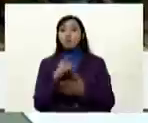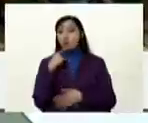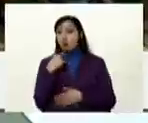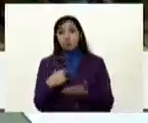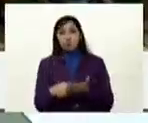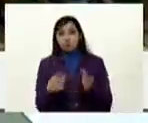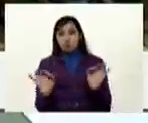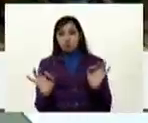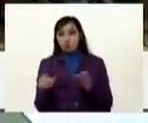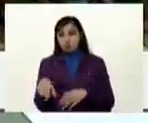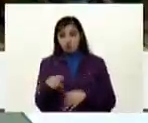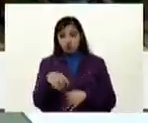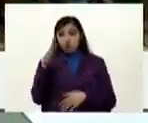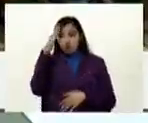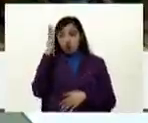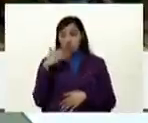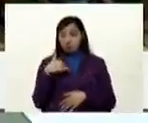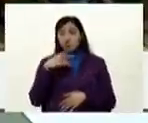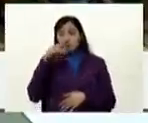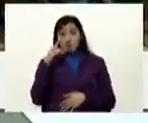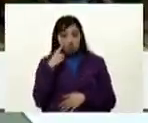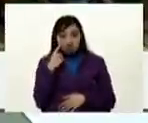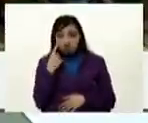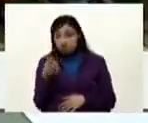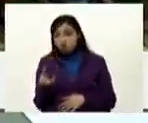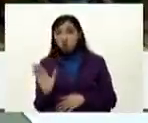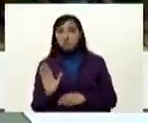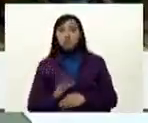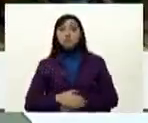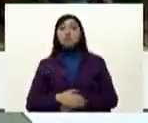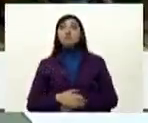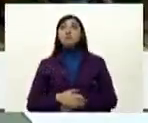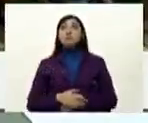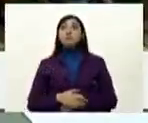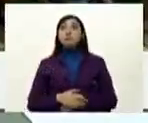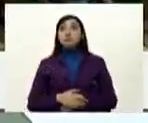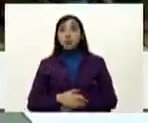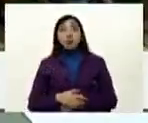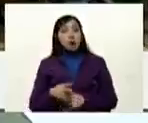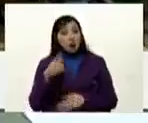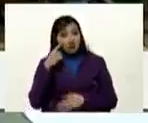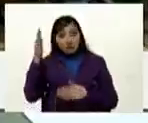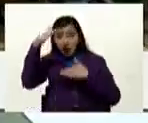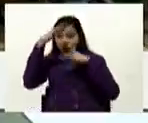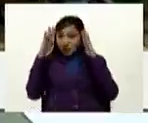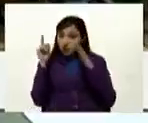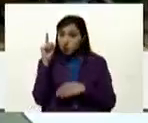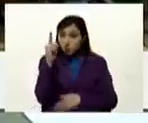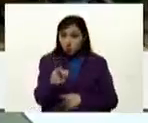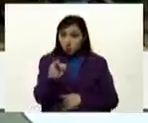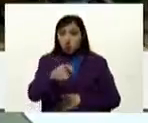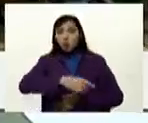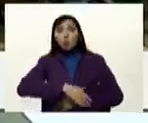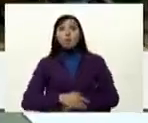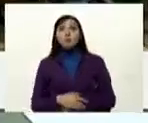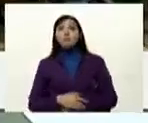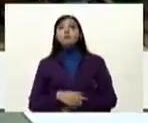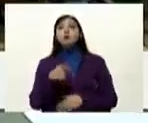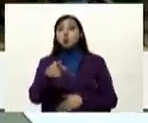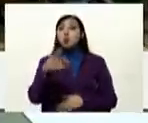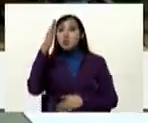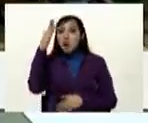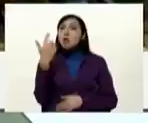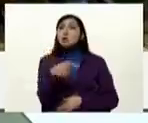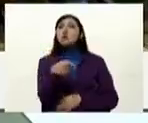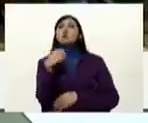nombre, pero yo lo sé todo. Mírame los ojos, ¿me estás escuchando? Es contigo. Sé que te